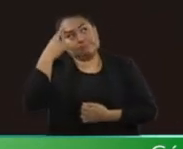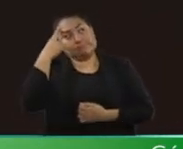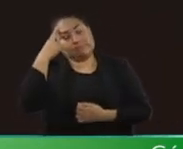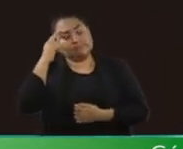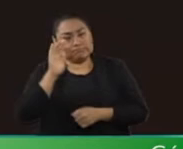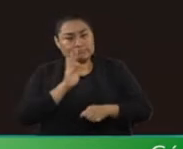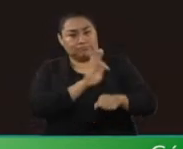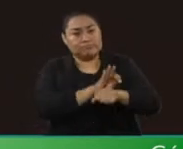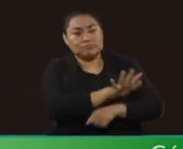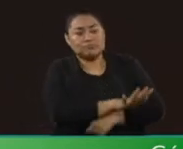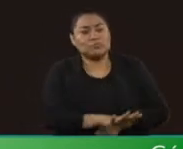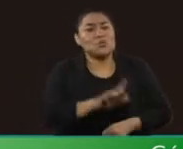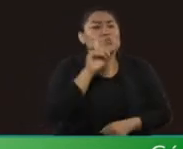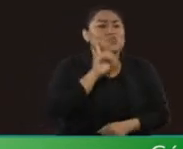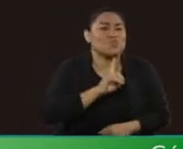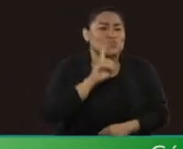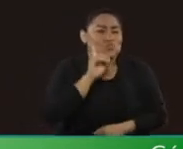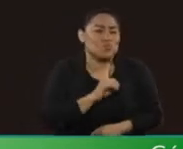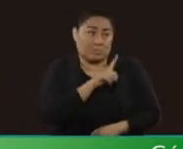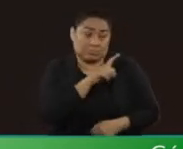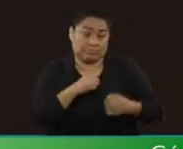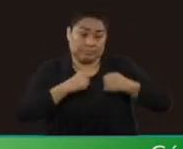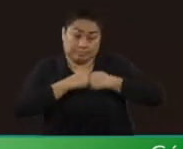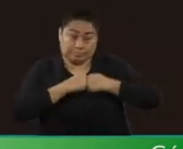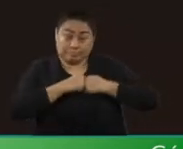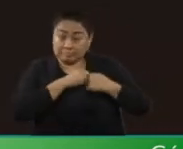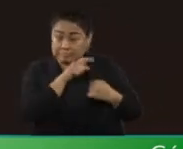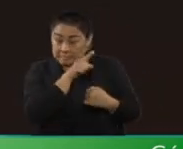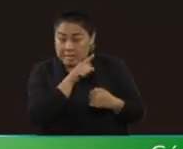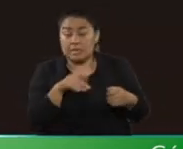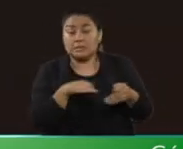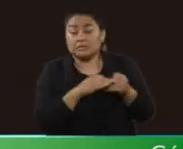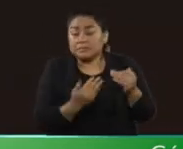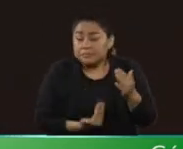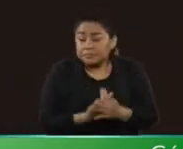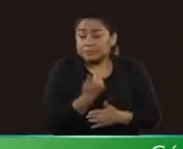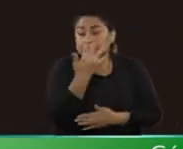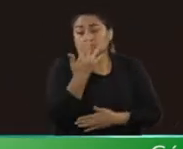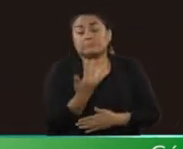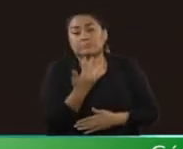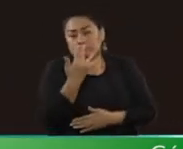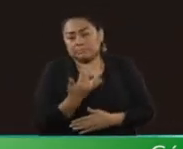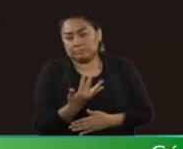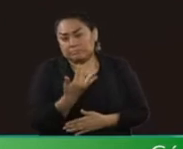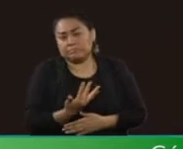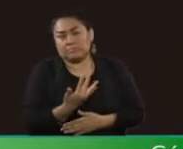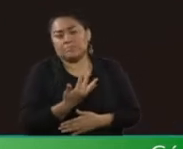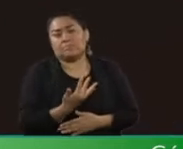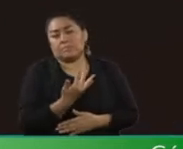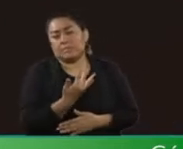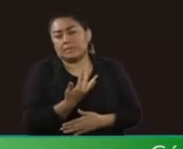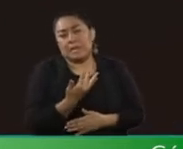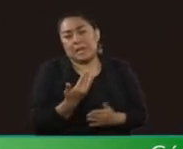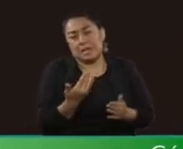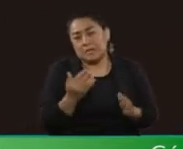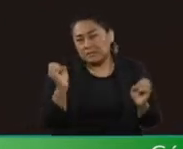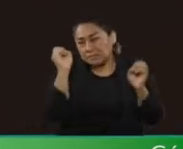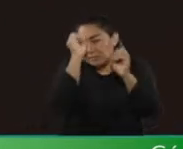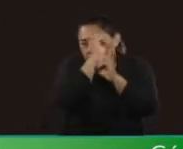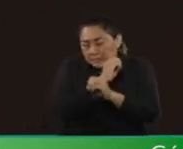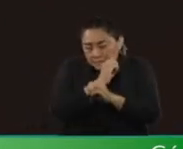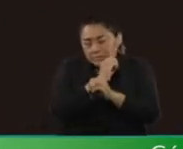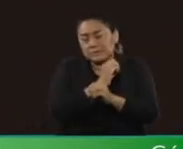que en la frontera se levantan a las 5:30 de la mañana ganándole al amanecer